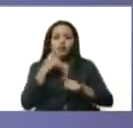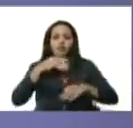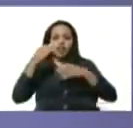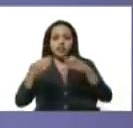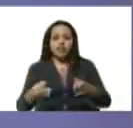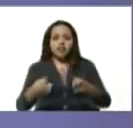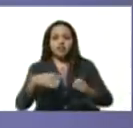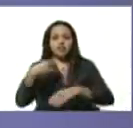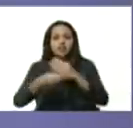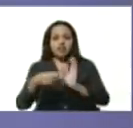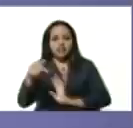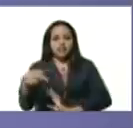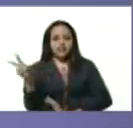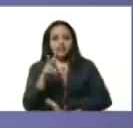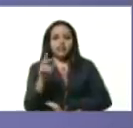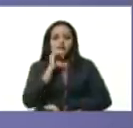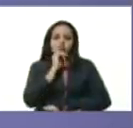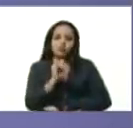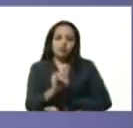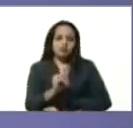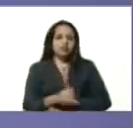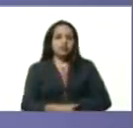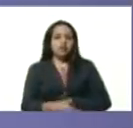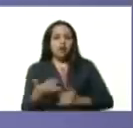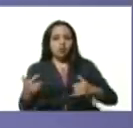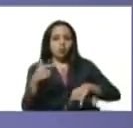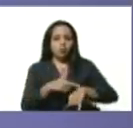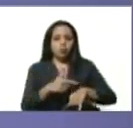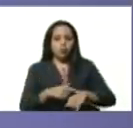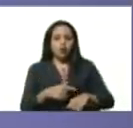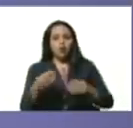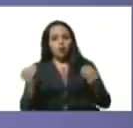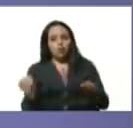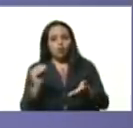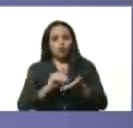da en nuestro país. Esta es la información que manejamos hasta ahora y con ella devolvemos el parte al estudio. Adelante.